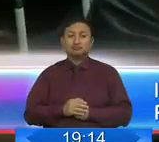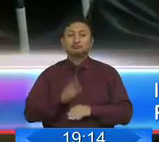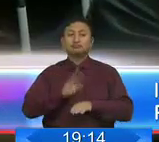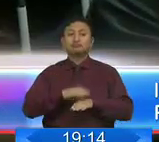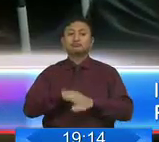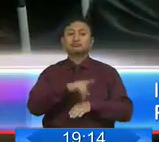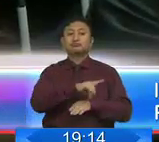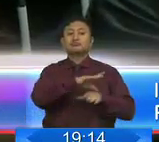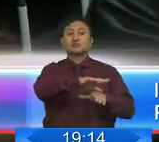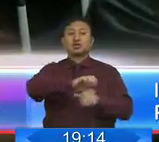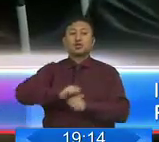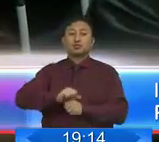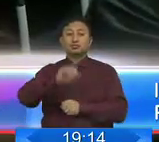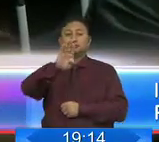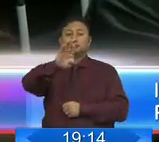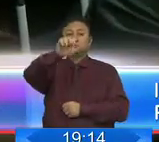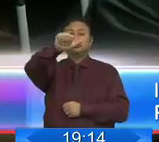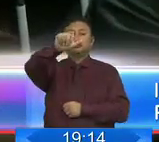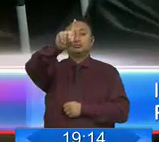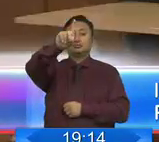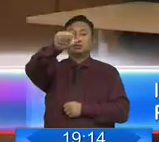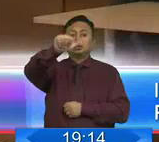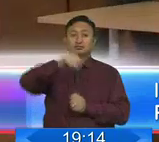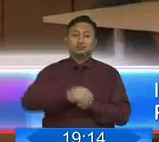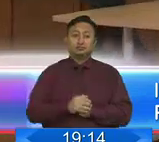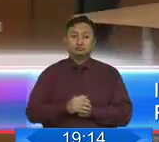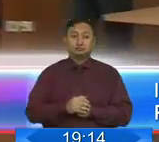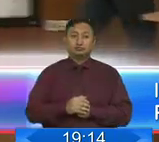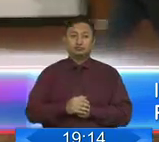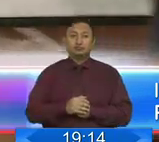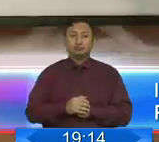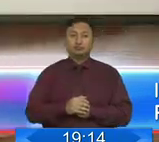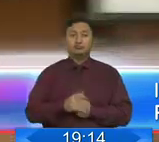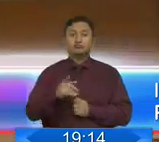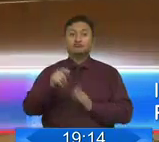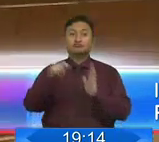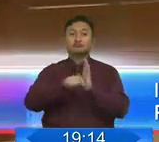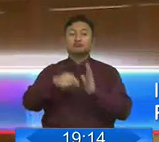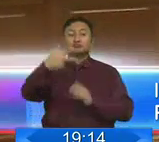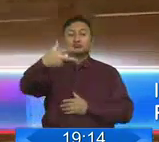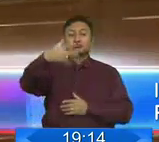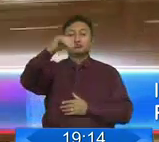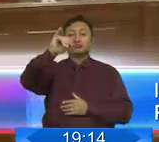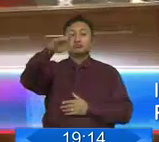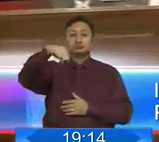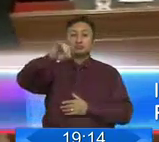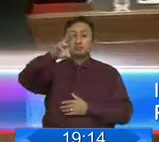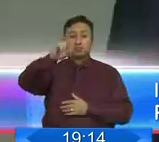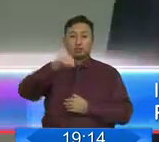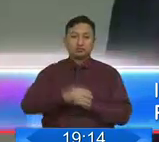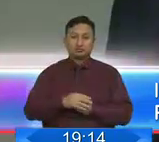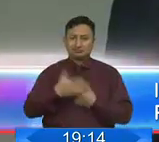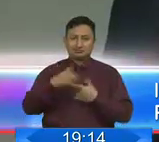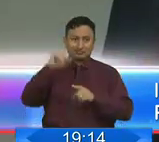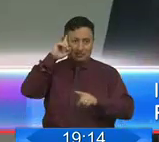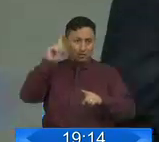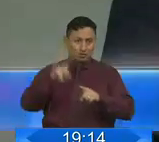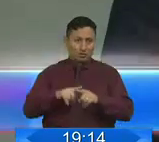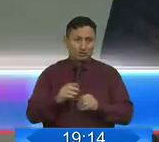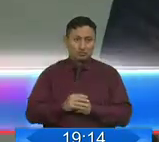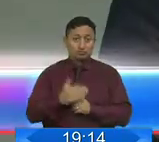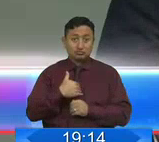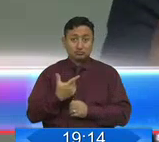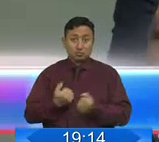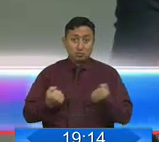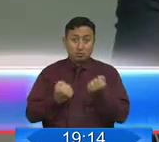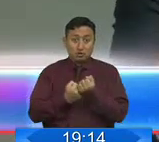secuestro del activista político Fernando Balda. Diego Chimbo, abogado de los procesados, mostró su inconformidad. En cooperación eficaz, nosotros fuimos